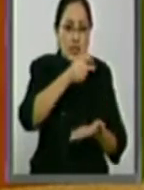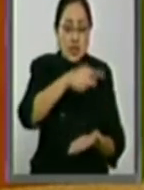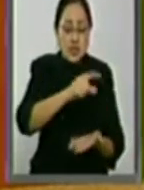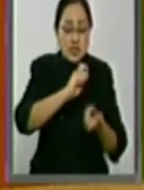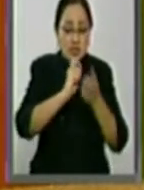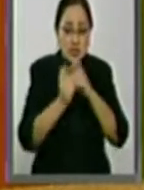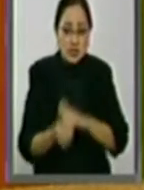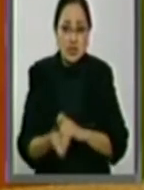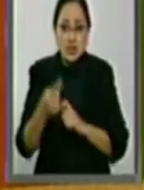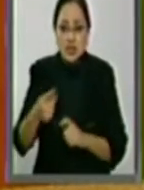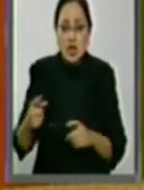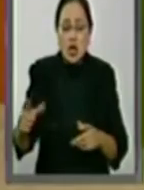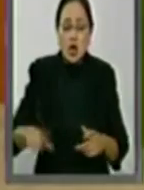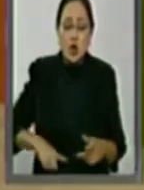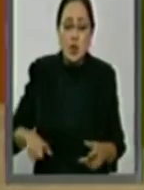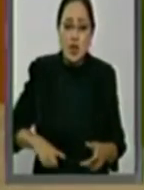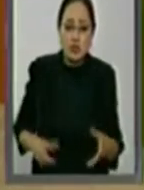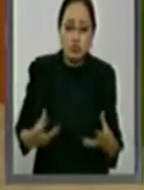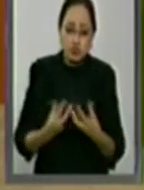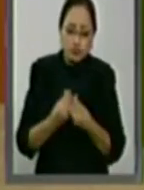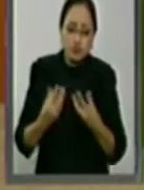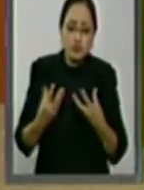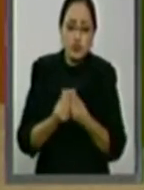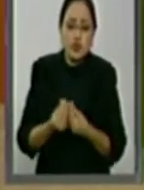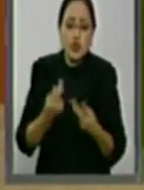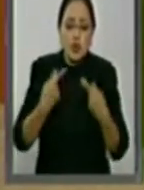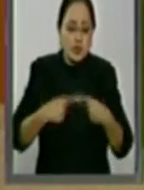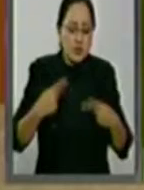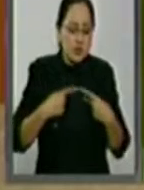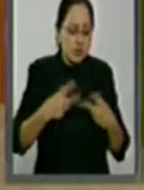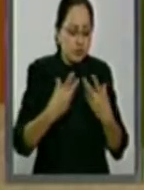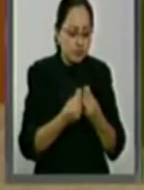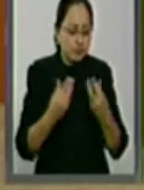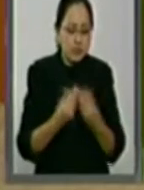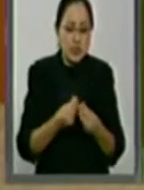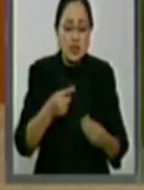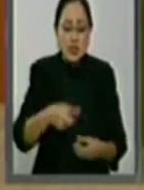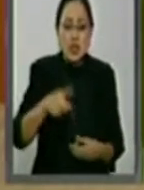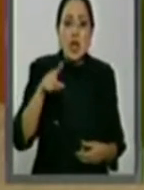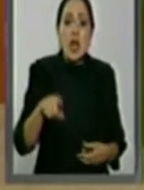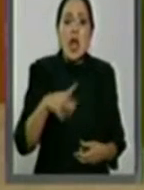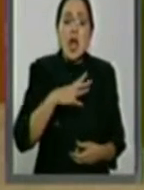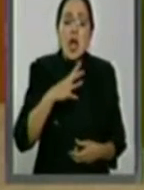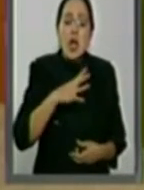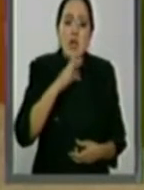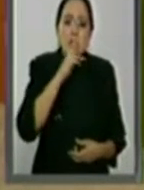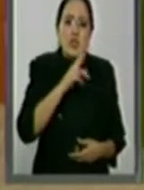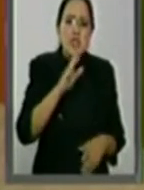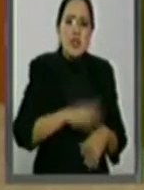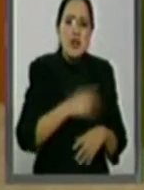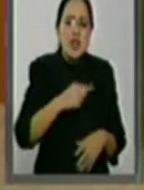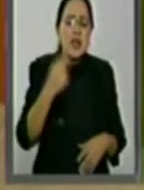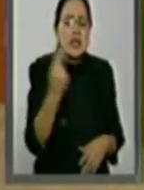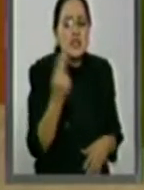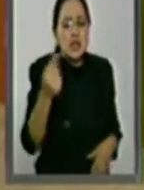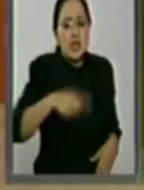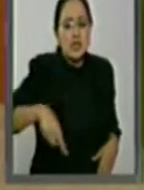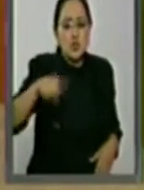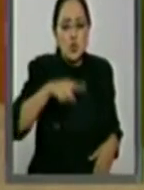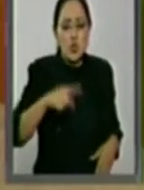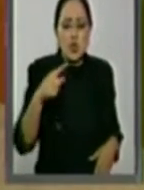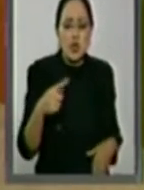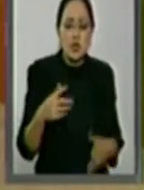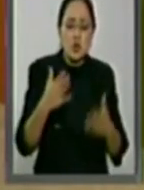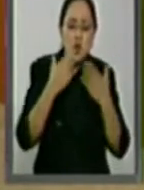traducirse en gobiernos cercanos, que respondan a las necesidades de la población sin clientelismos,